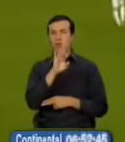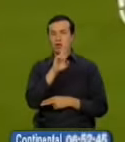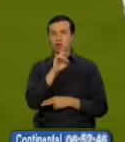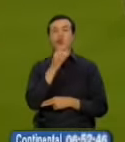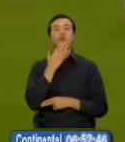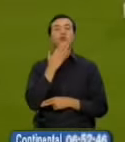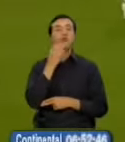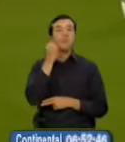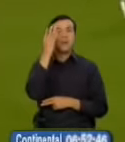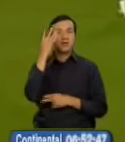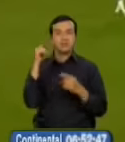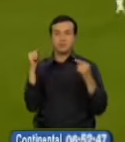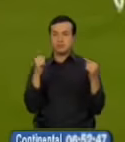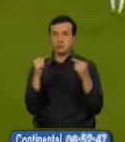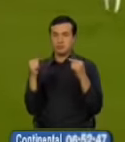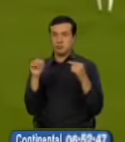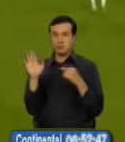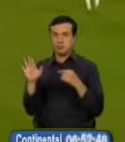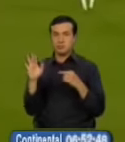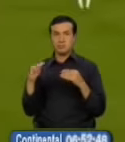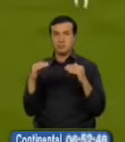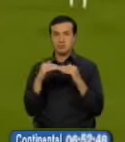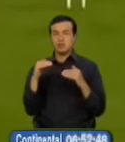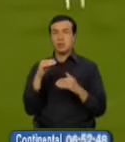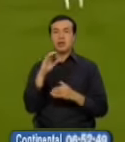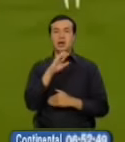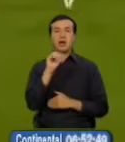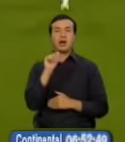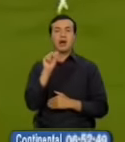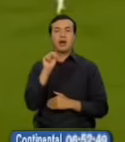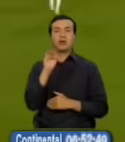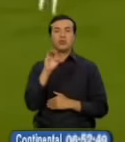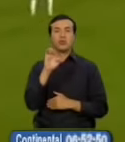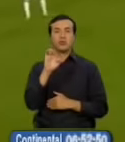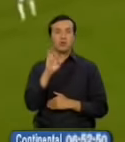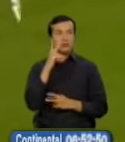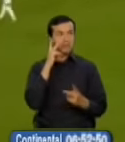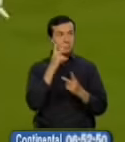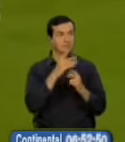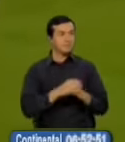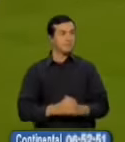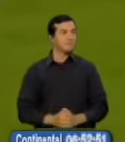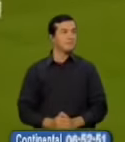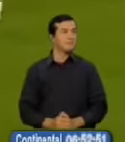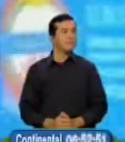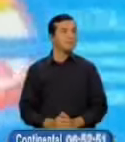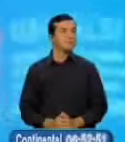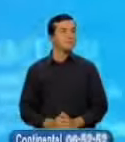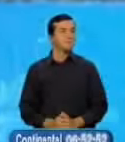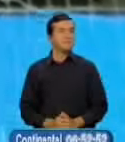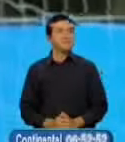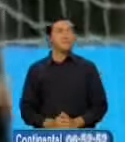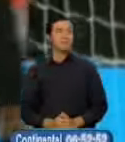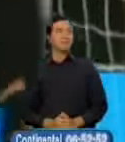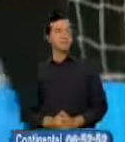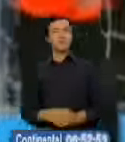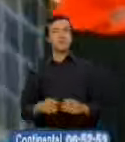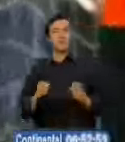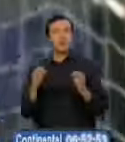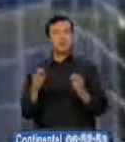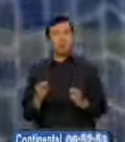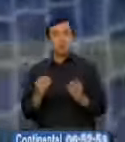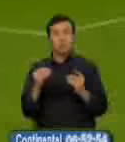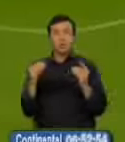blanco. Empataba el compromiso Canute con esta habilitación. No fue un partido vistoso en el sentido que